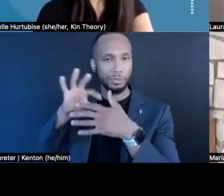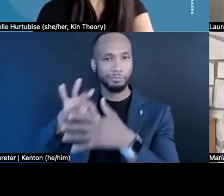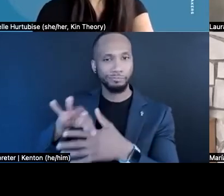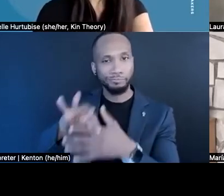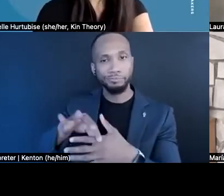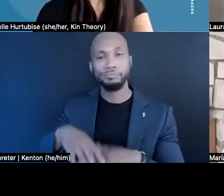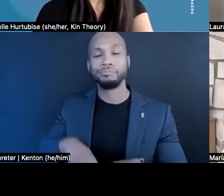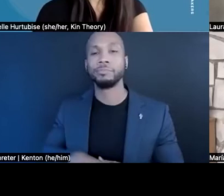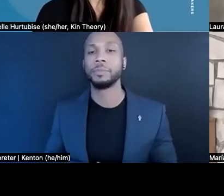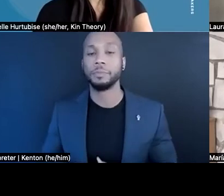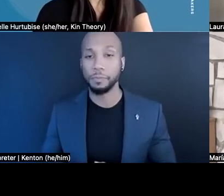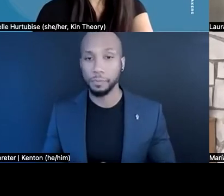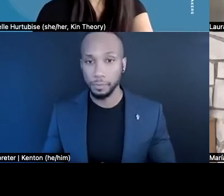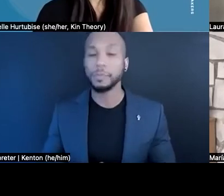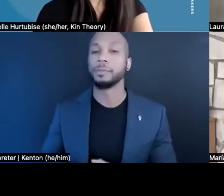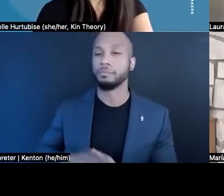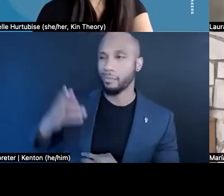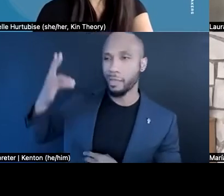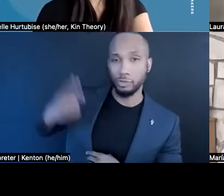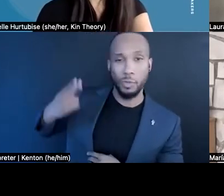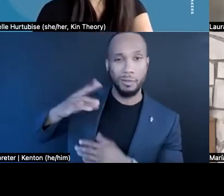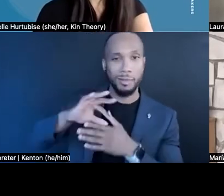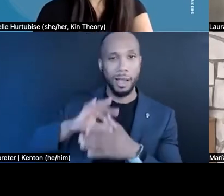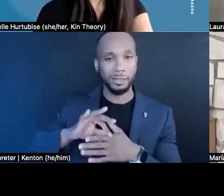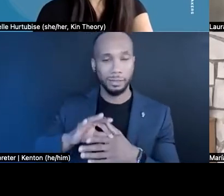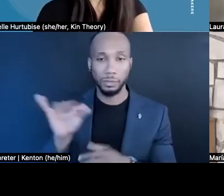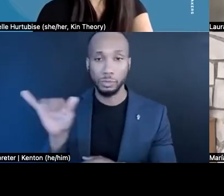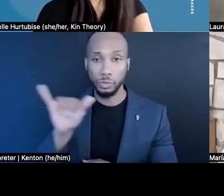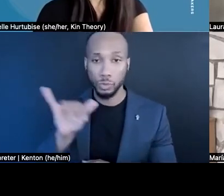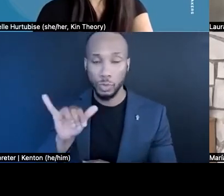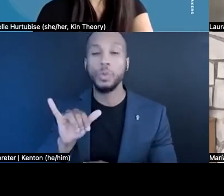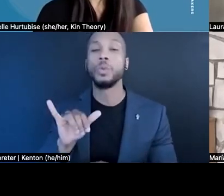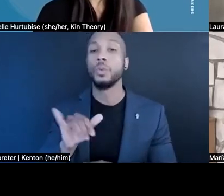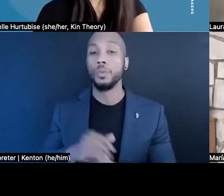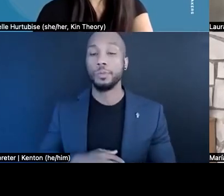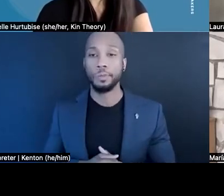el contexto histórico también, de cómo